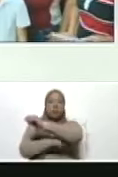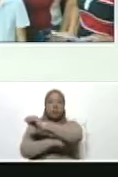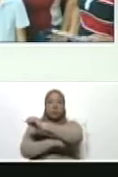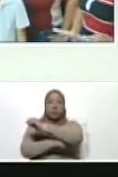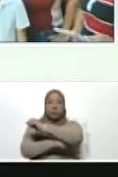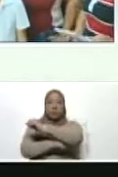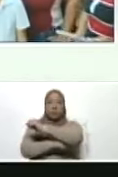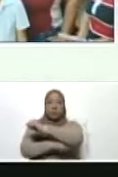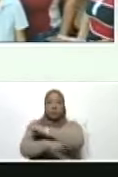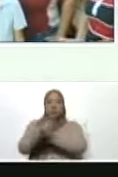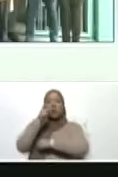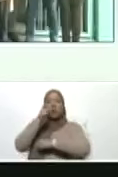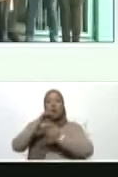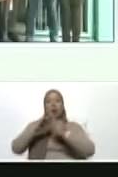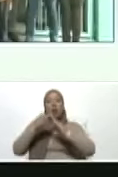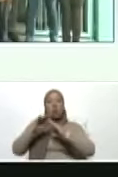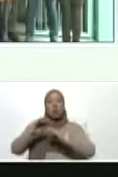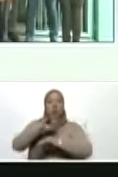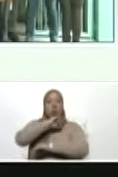la fuerza comunal.